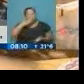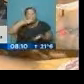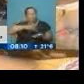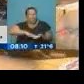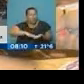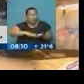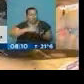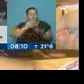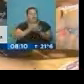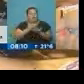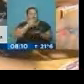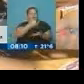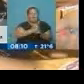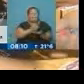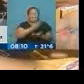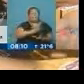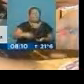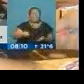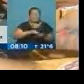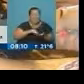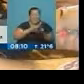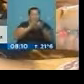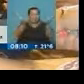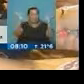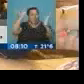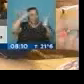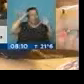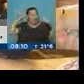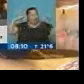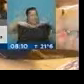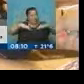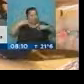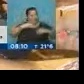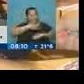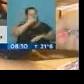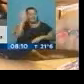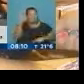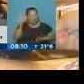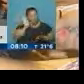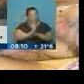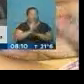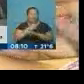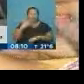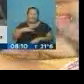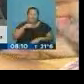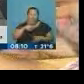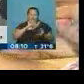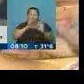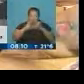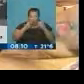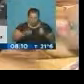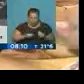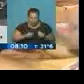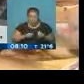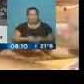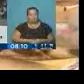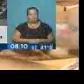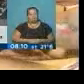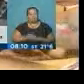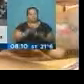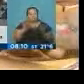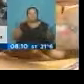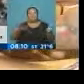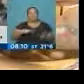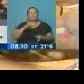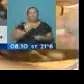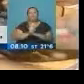juramento en manos del presidente del Senado ante el Congreso reunido en Asamblea, como se debe hacer esta cosa, que es ante el